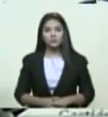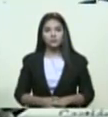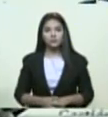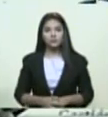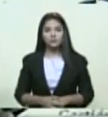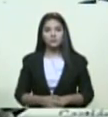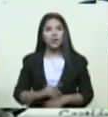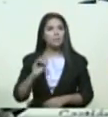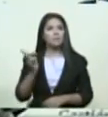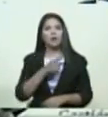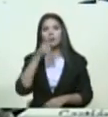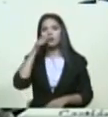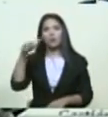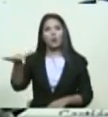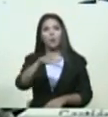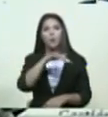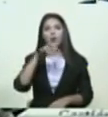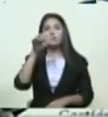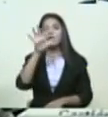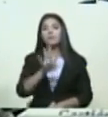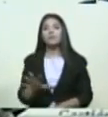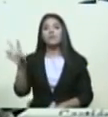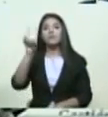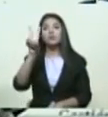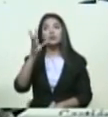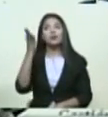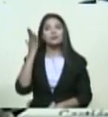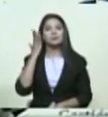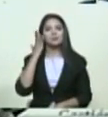para que todo el pueblo y la nación venezolana lo sepa.